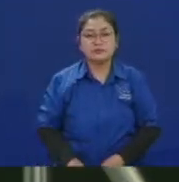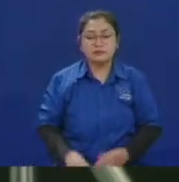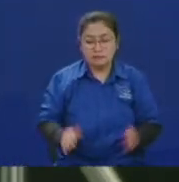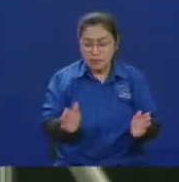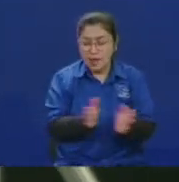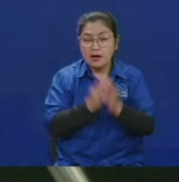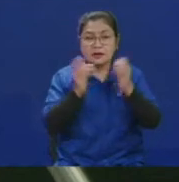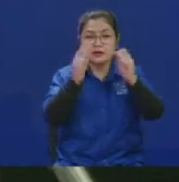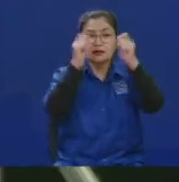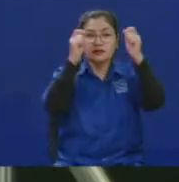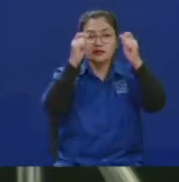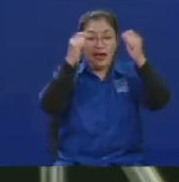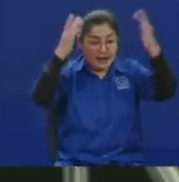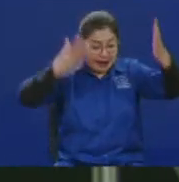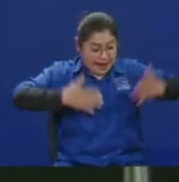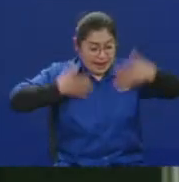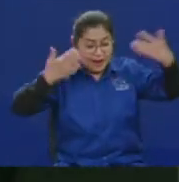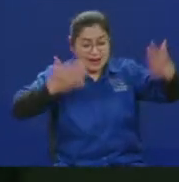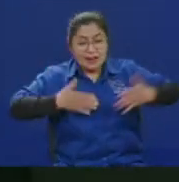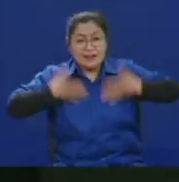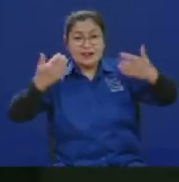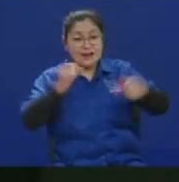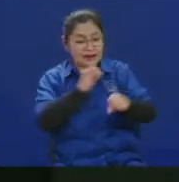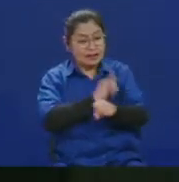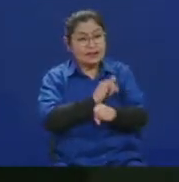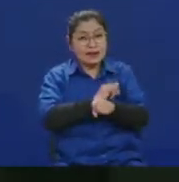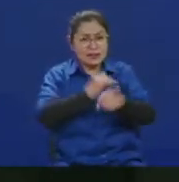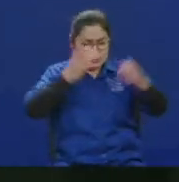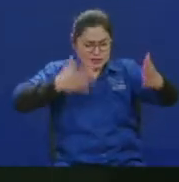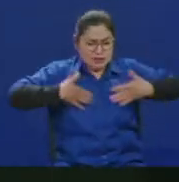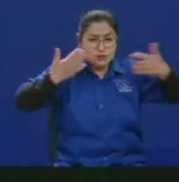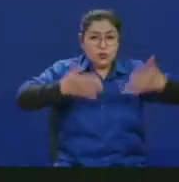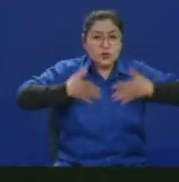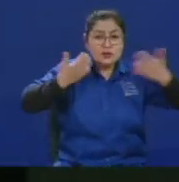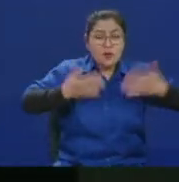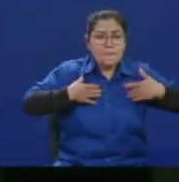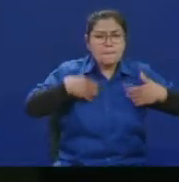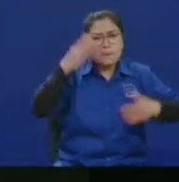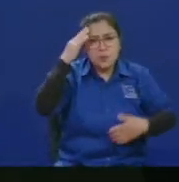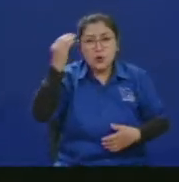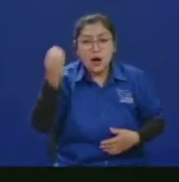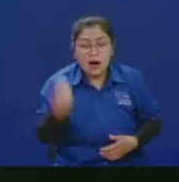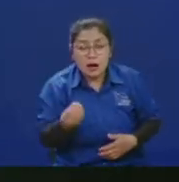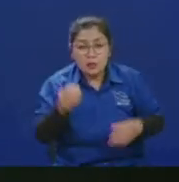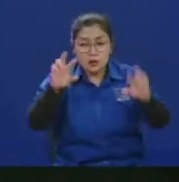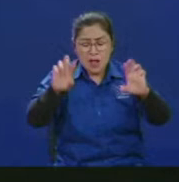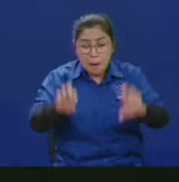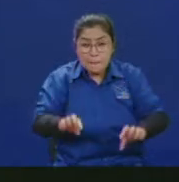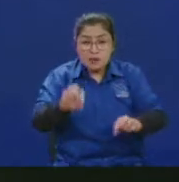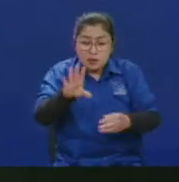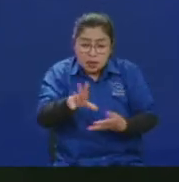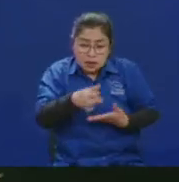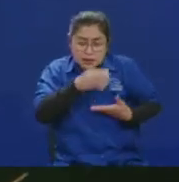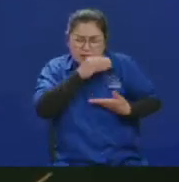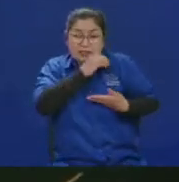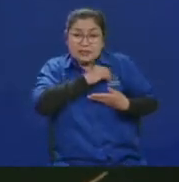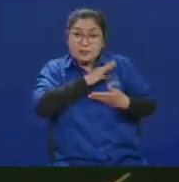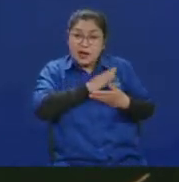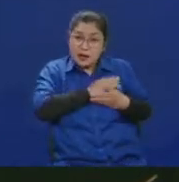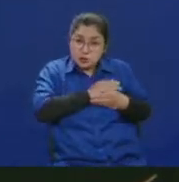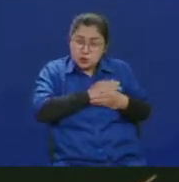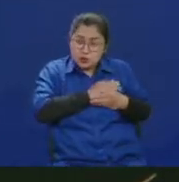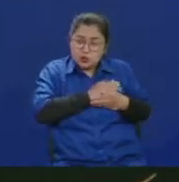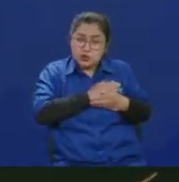Aleluya, regocijémonos, hermanos, porque hoy hay fiesta en el cielo. Aleluya. ¿Habrá alguien más que quiera aceptar al Señor?